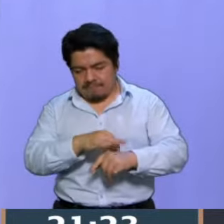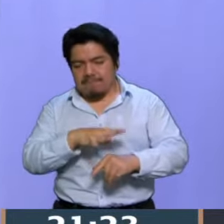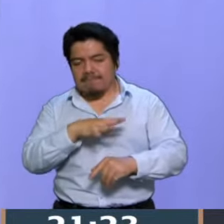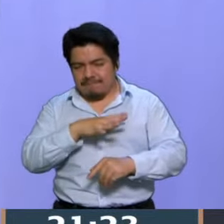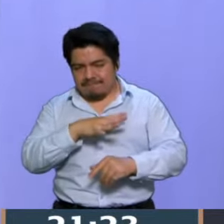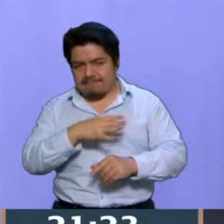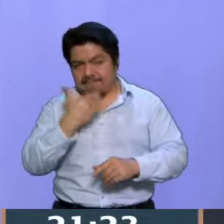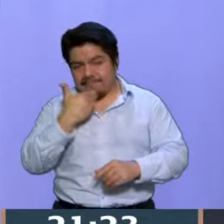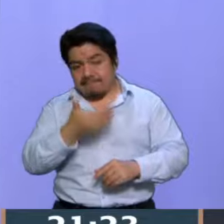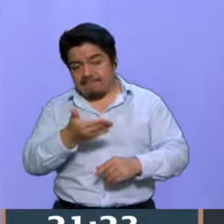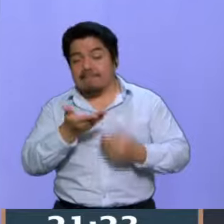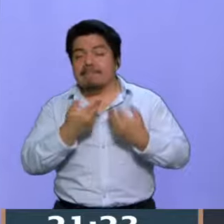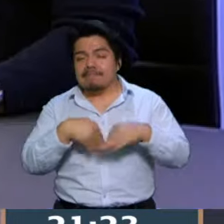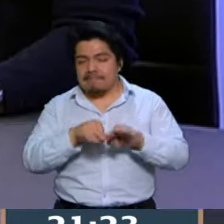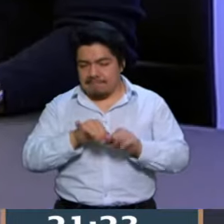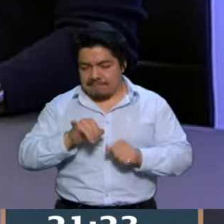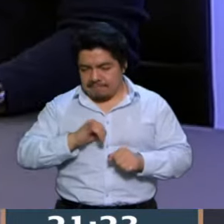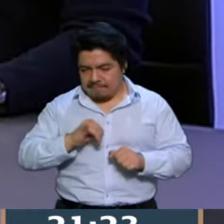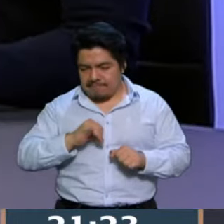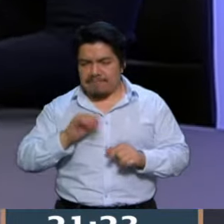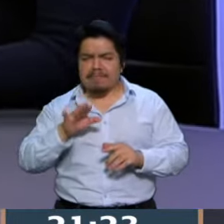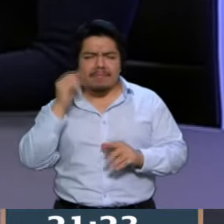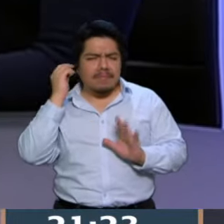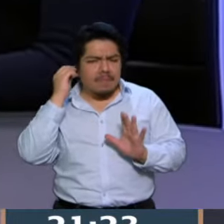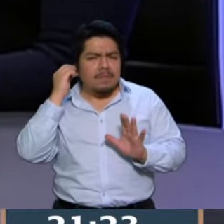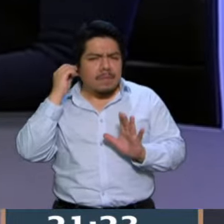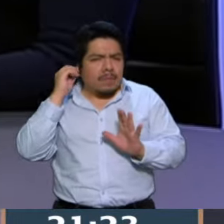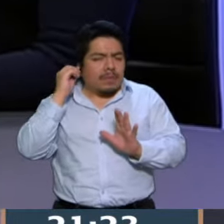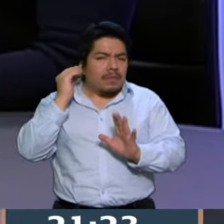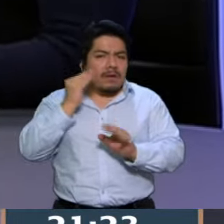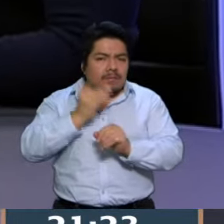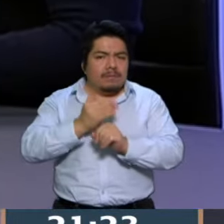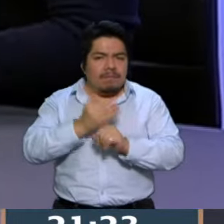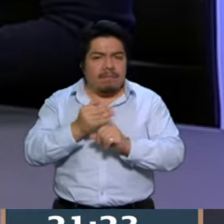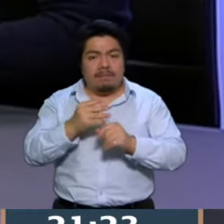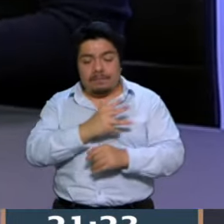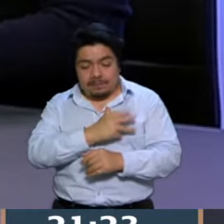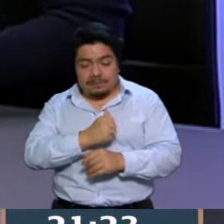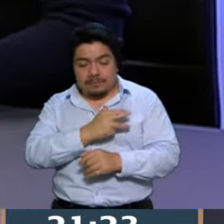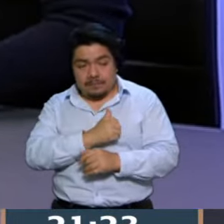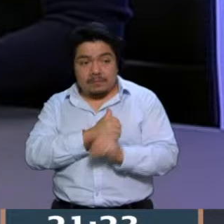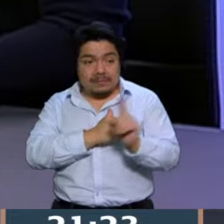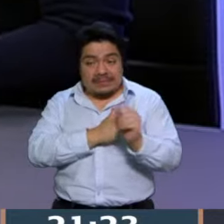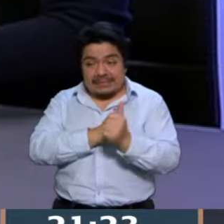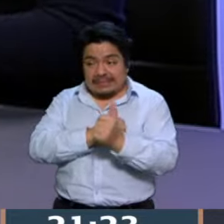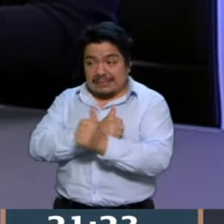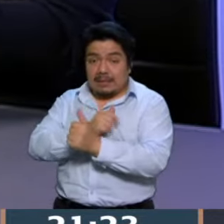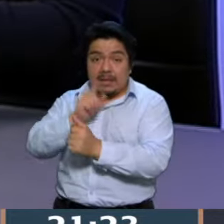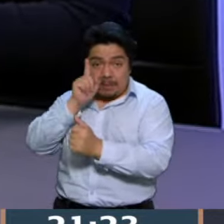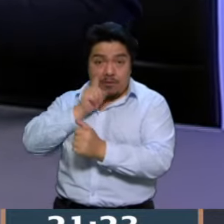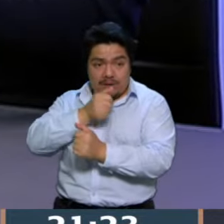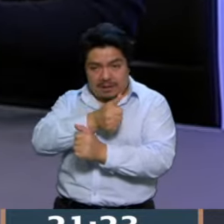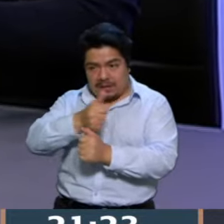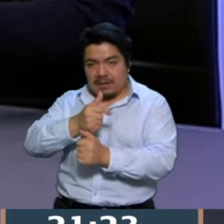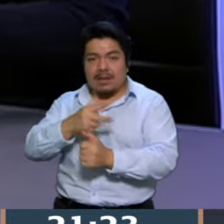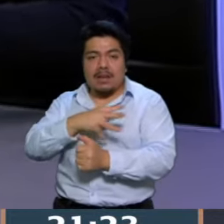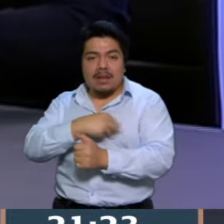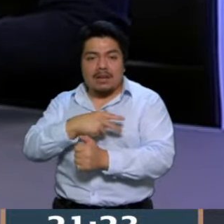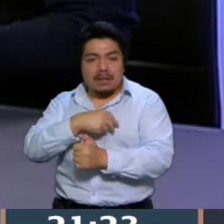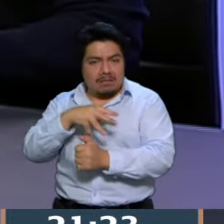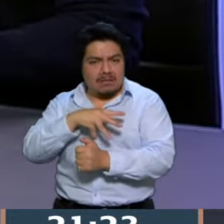cambios también me parecen interesantes. El tema de los hijos por mujer, ese también me parece muy interesante, porque creo, no sé